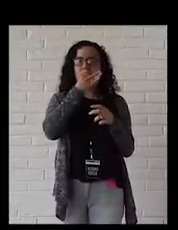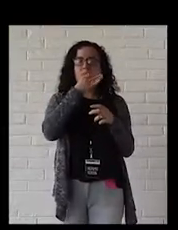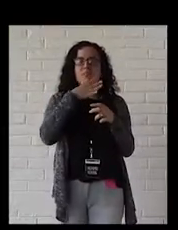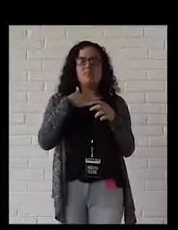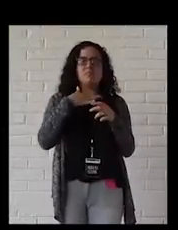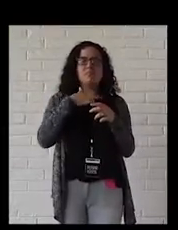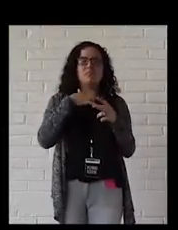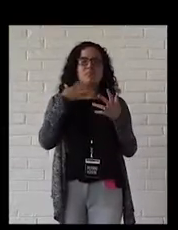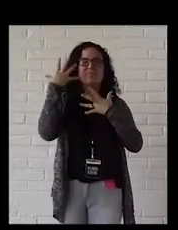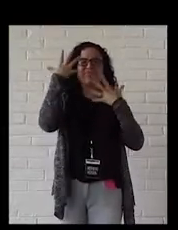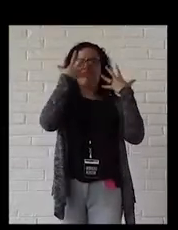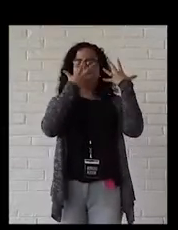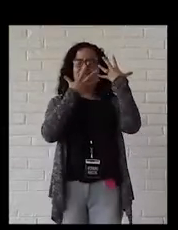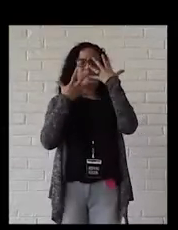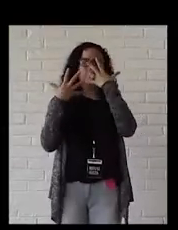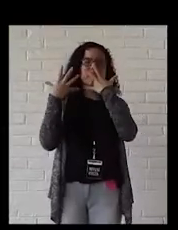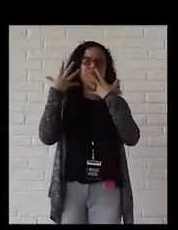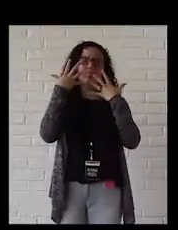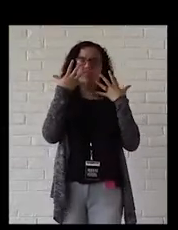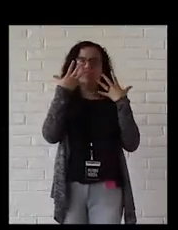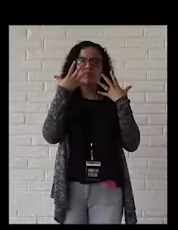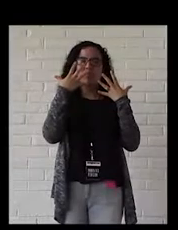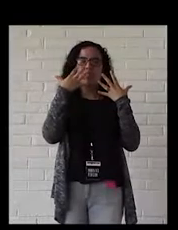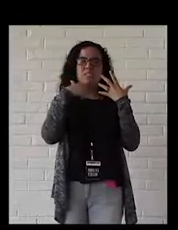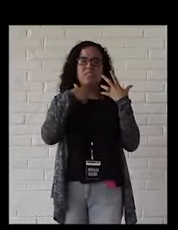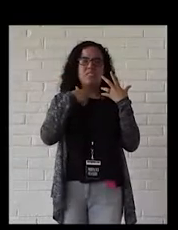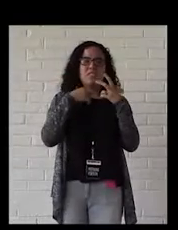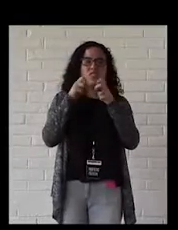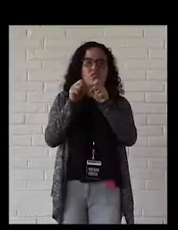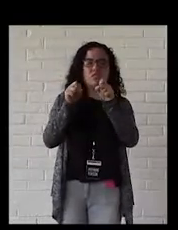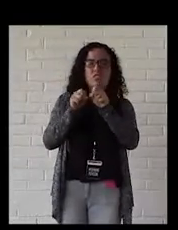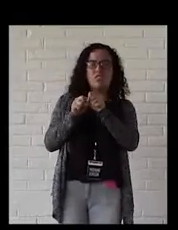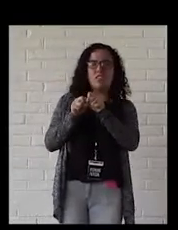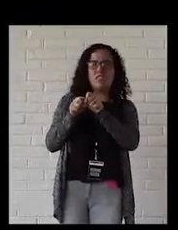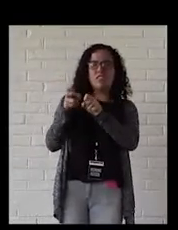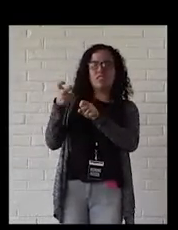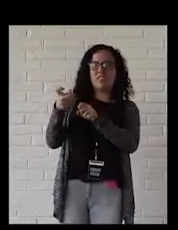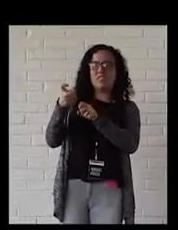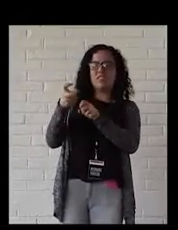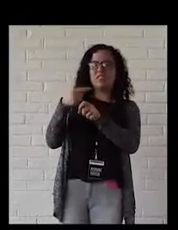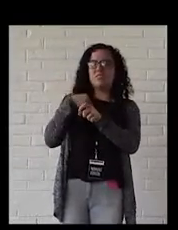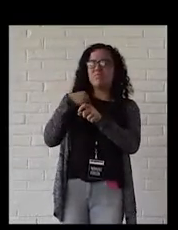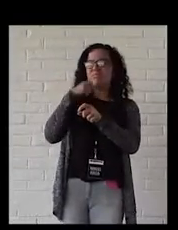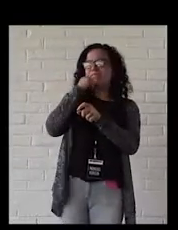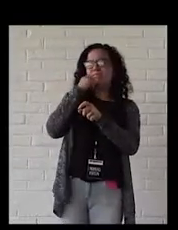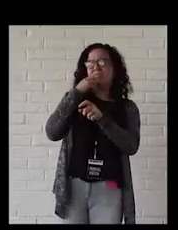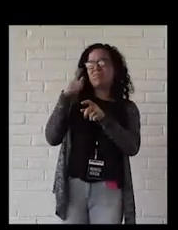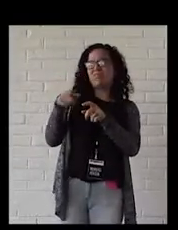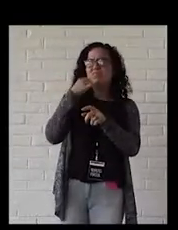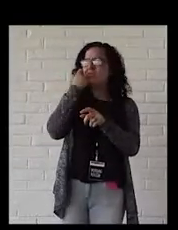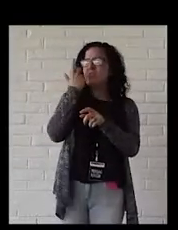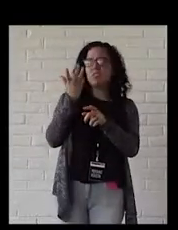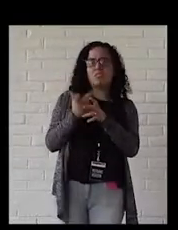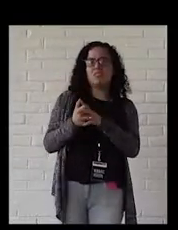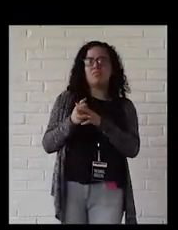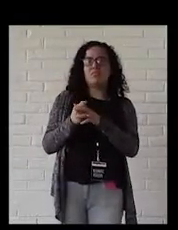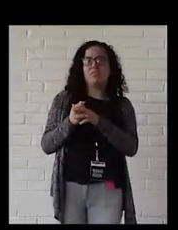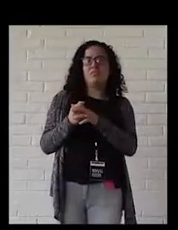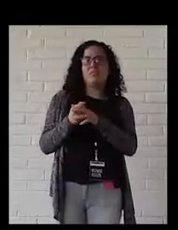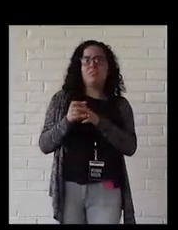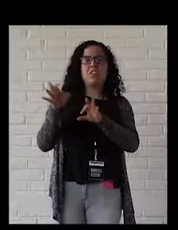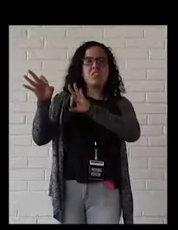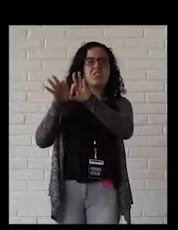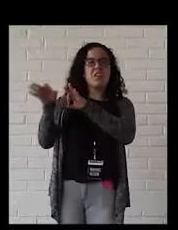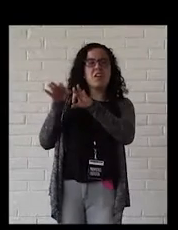perdido, porque como que yo no encajaba, yo no quería, yo veía, a mí no me interesaba nada de las cosas que yo veía, que podía, de los trabajos